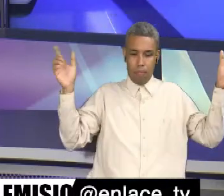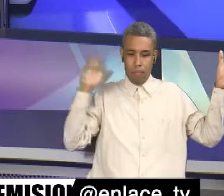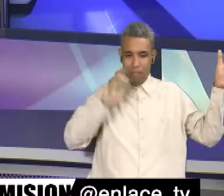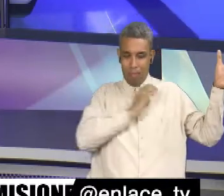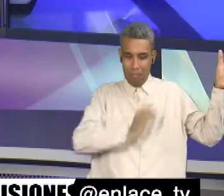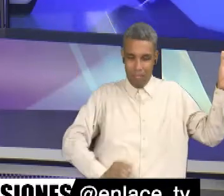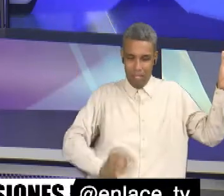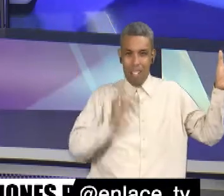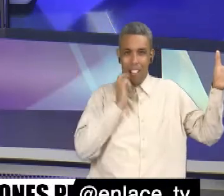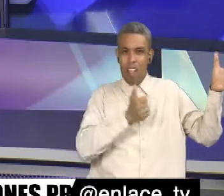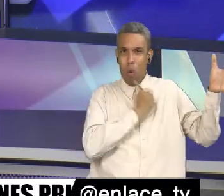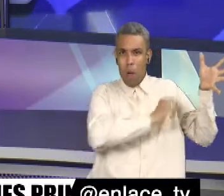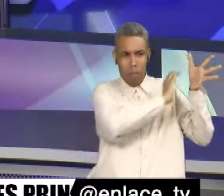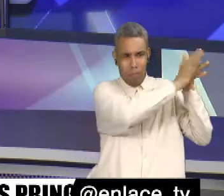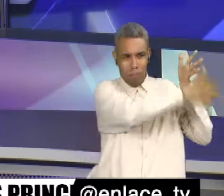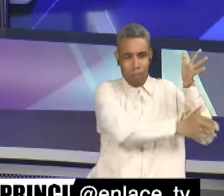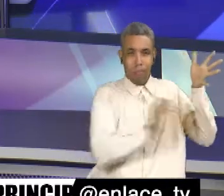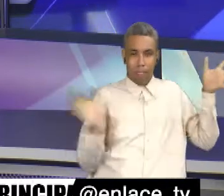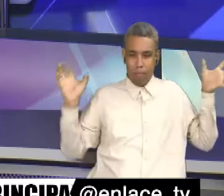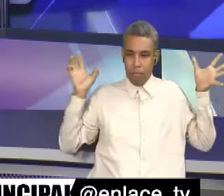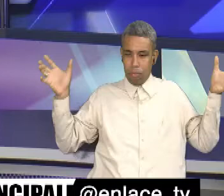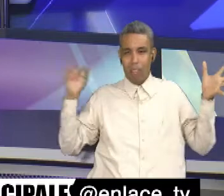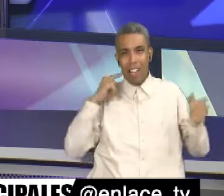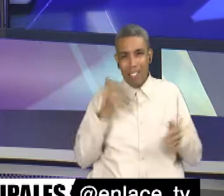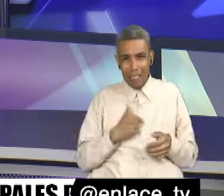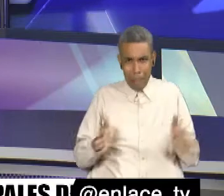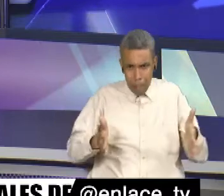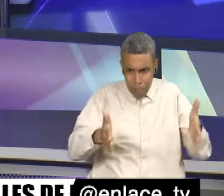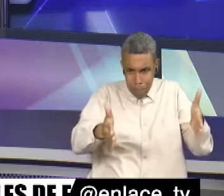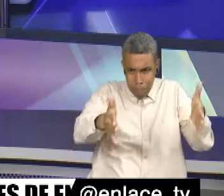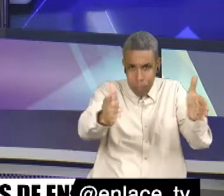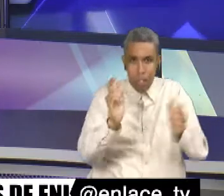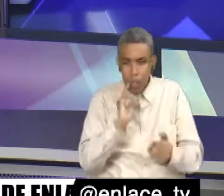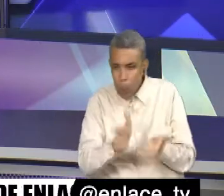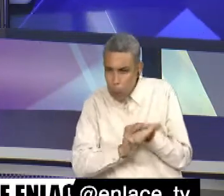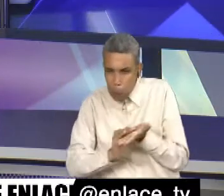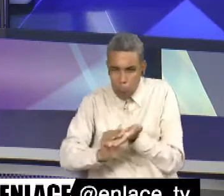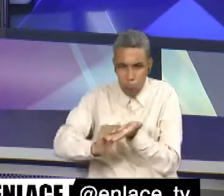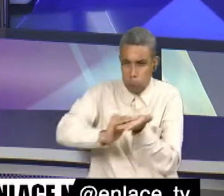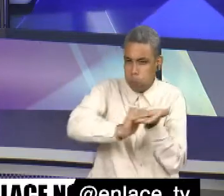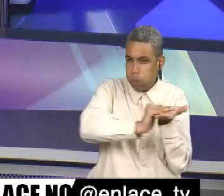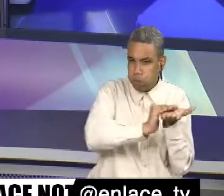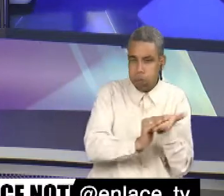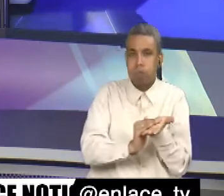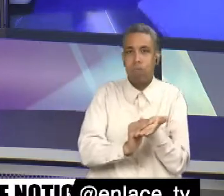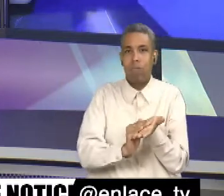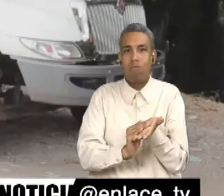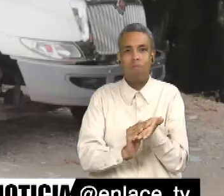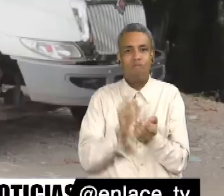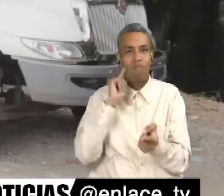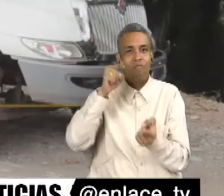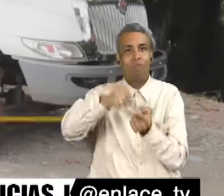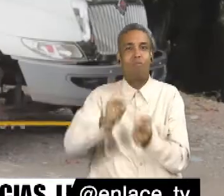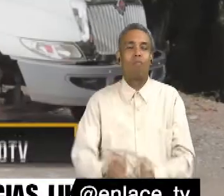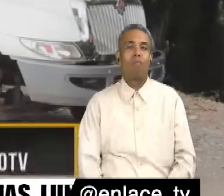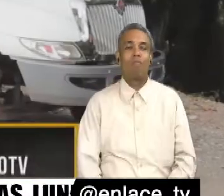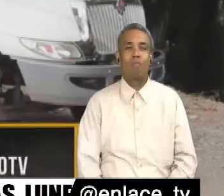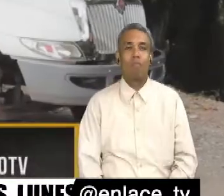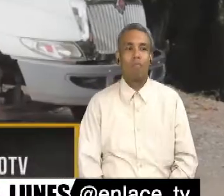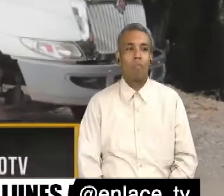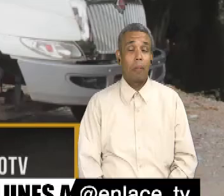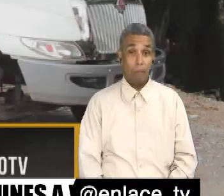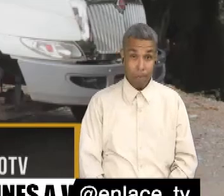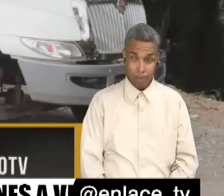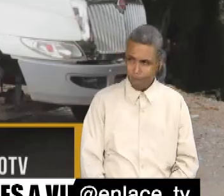En los próximos días se dará inicio a la recuperación de las estructuras metálicas que adornan el Cristo Petrolero. A buen ritmo y